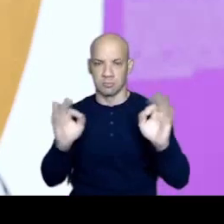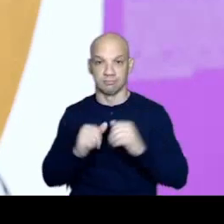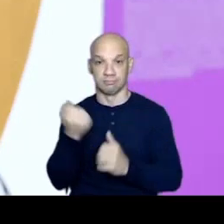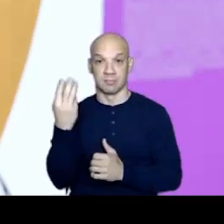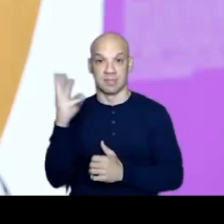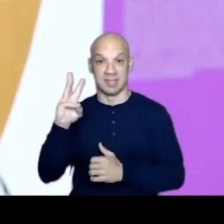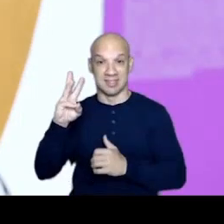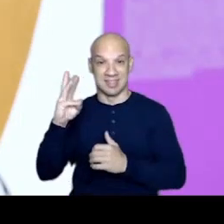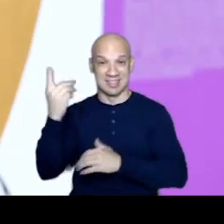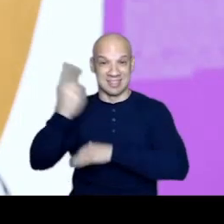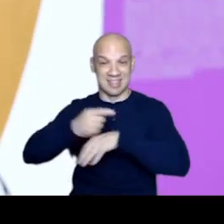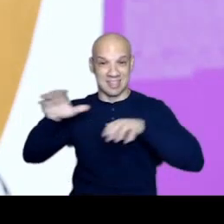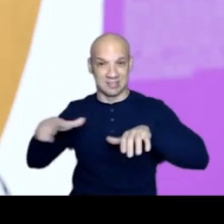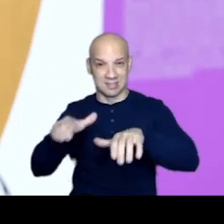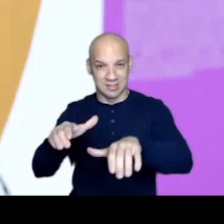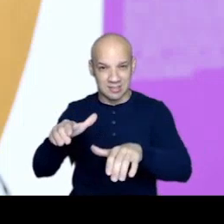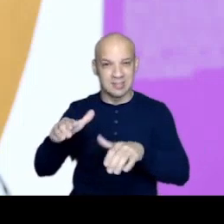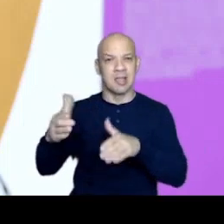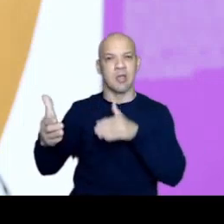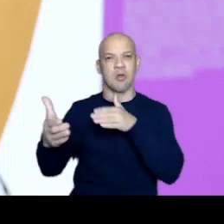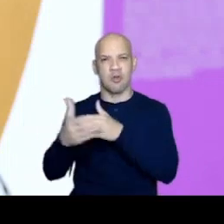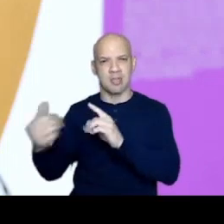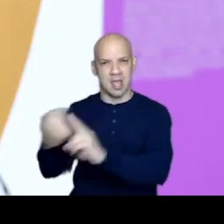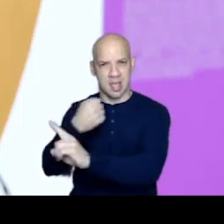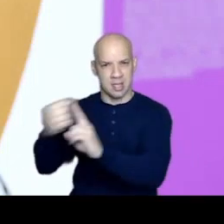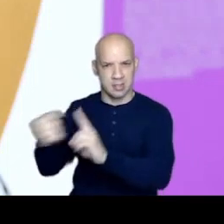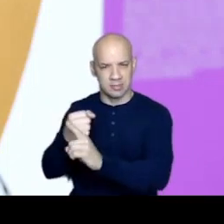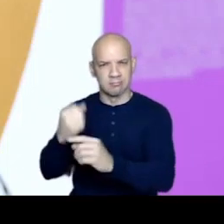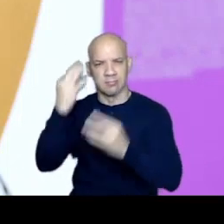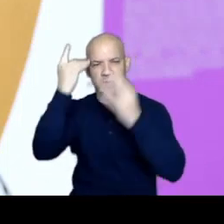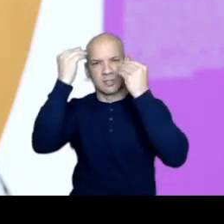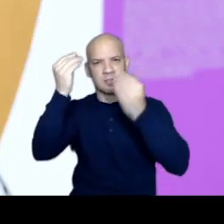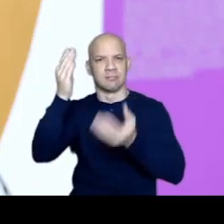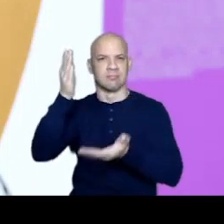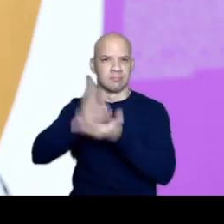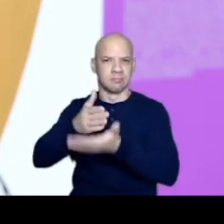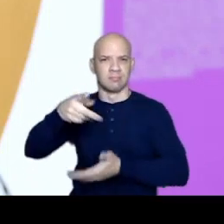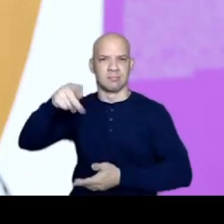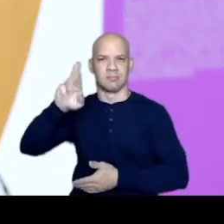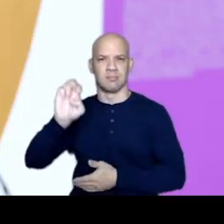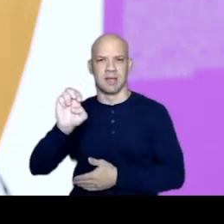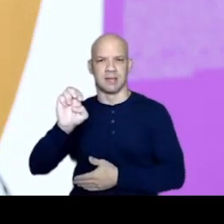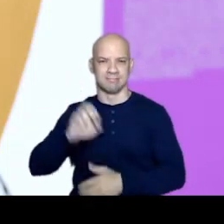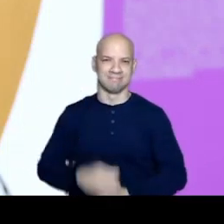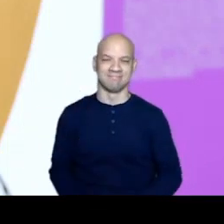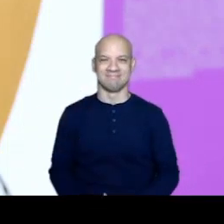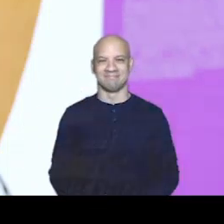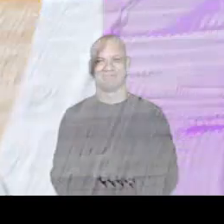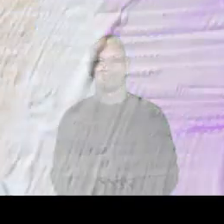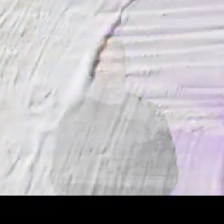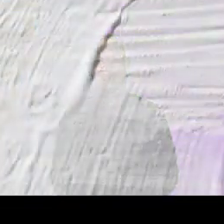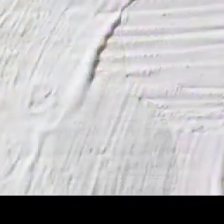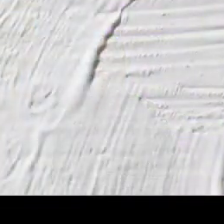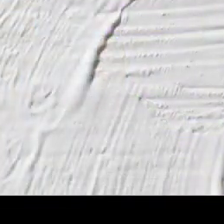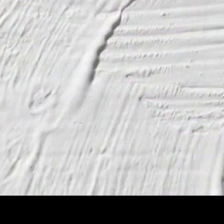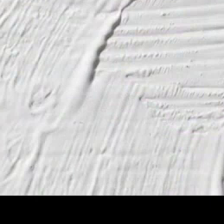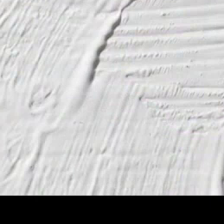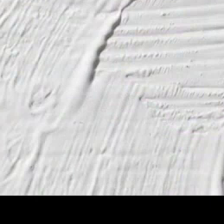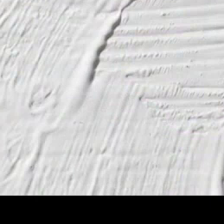durante estos 16 días de activismo contra la violencia de género Reflexiona sobre tu momento del